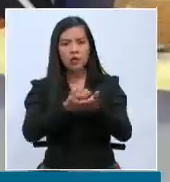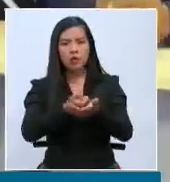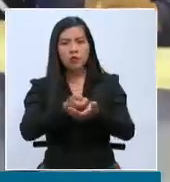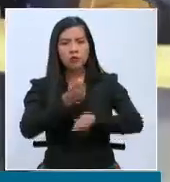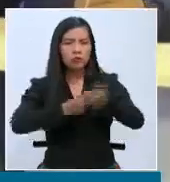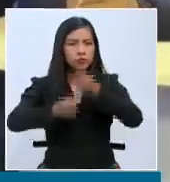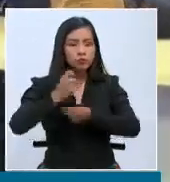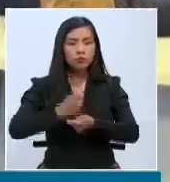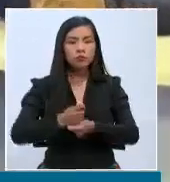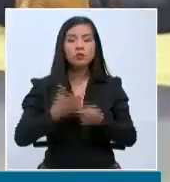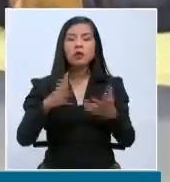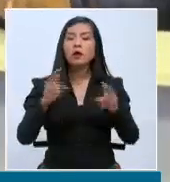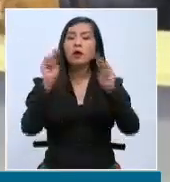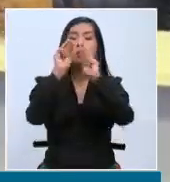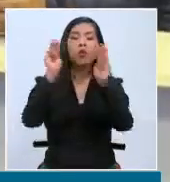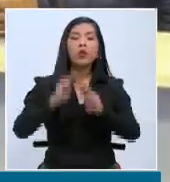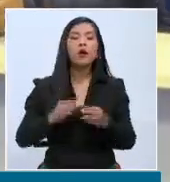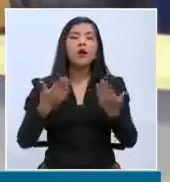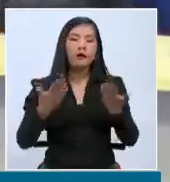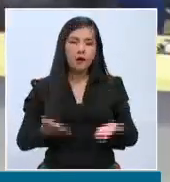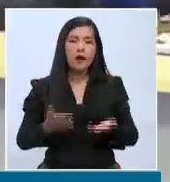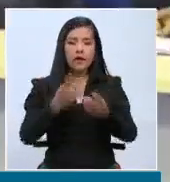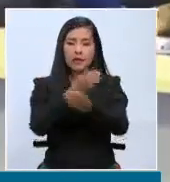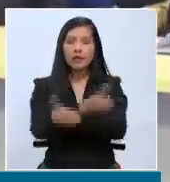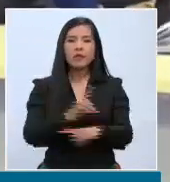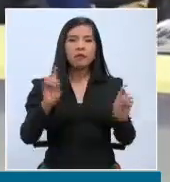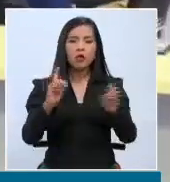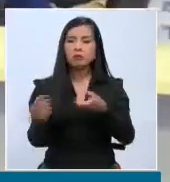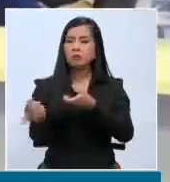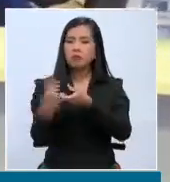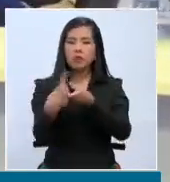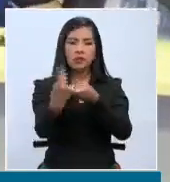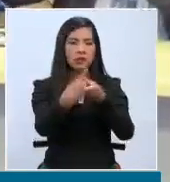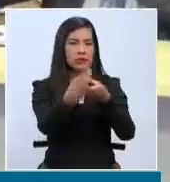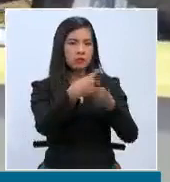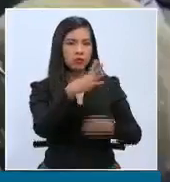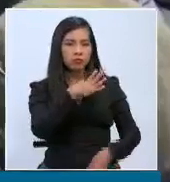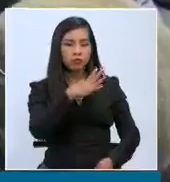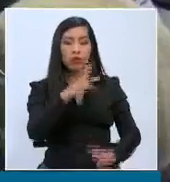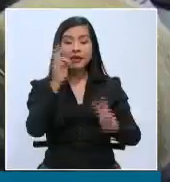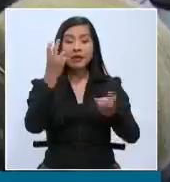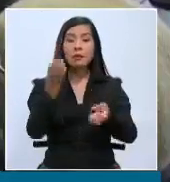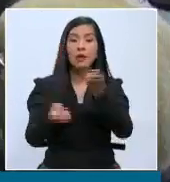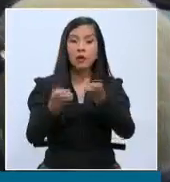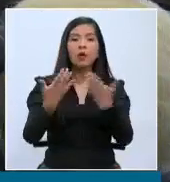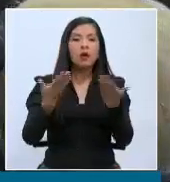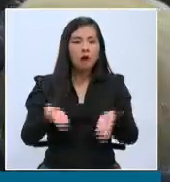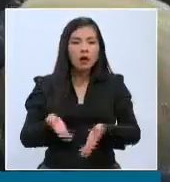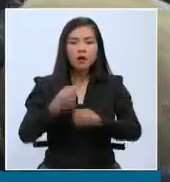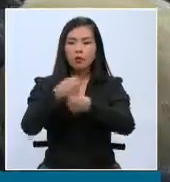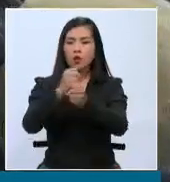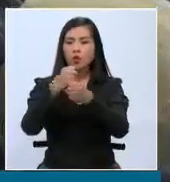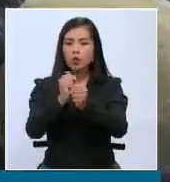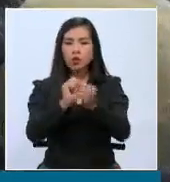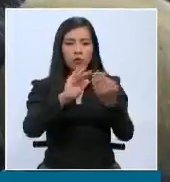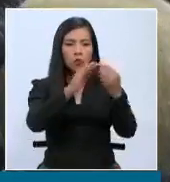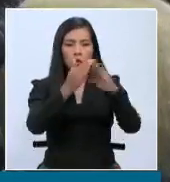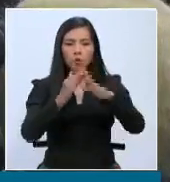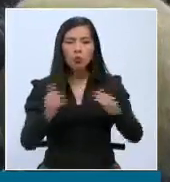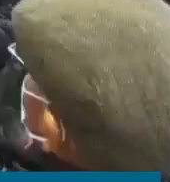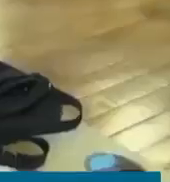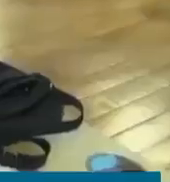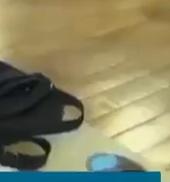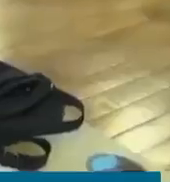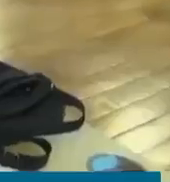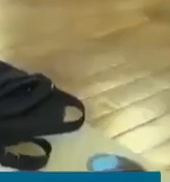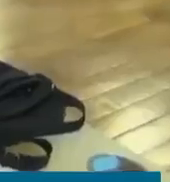cual hay una democracia participativa y hay un modelo económico productivo comunitario que ha